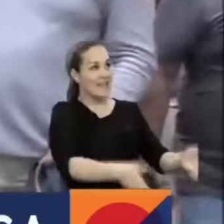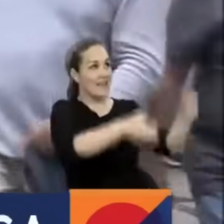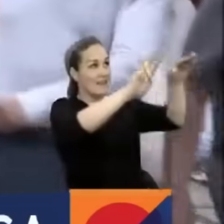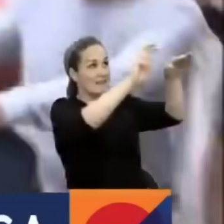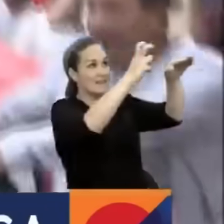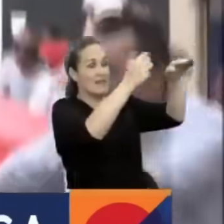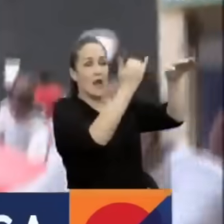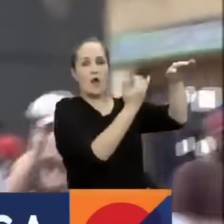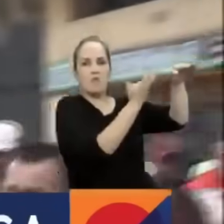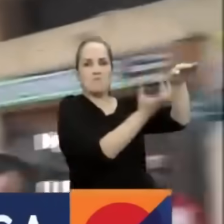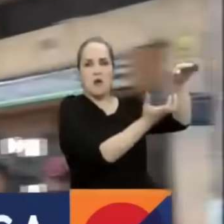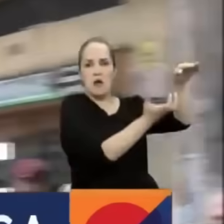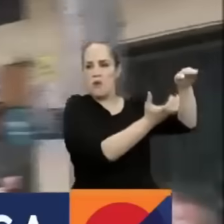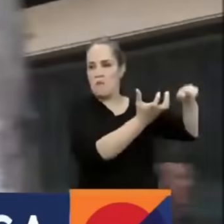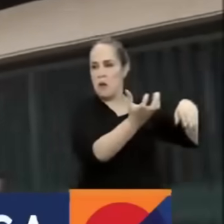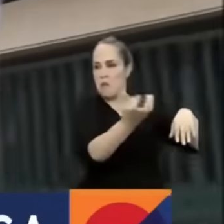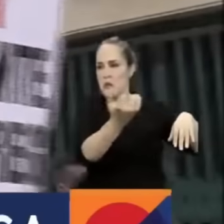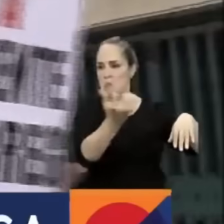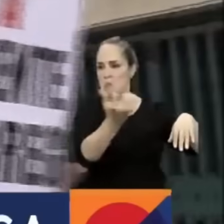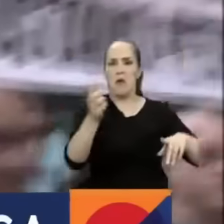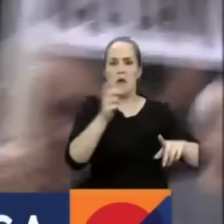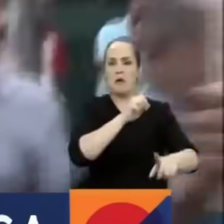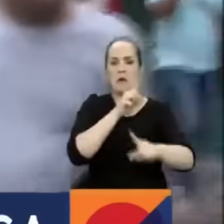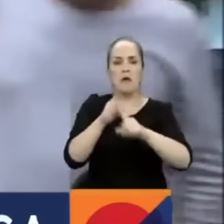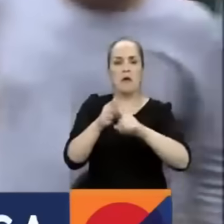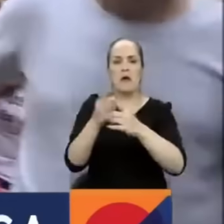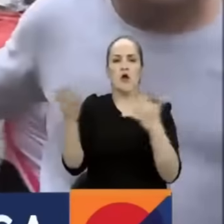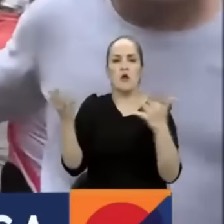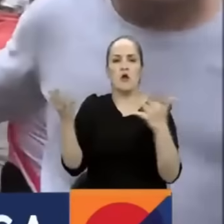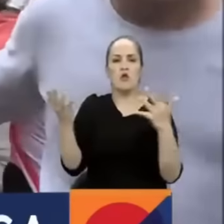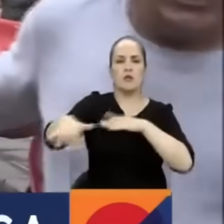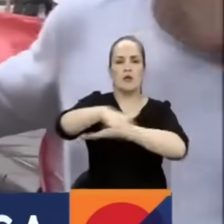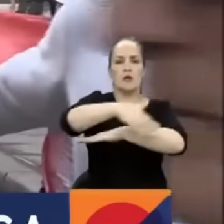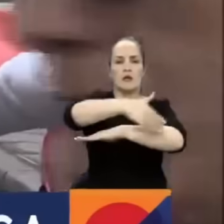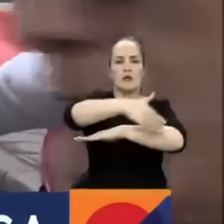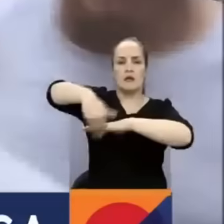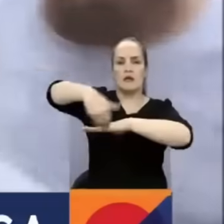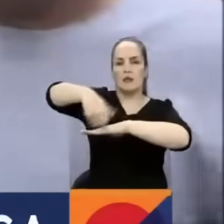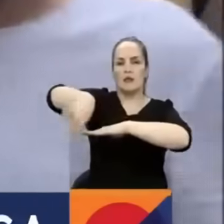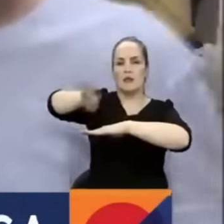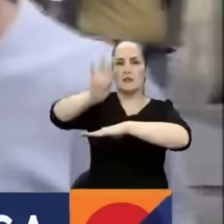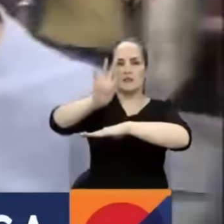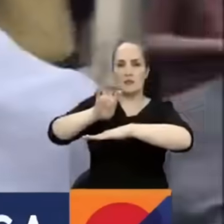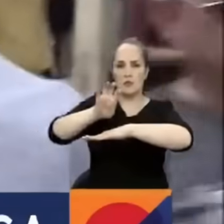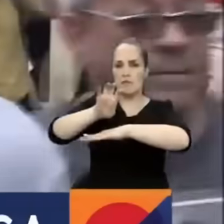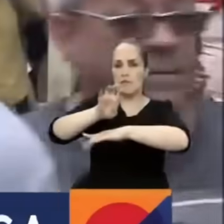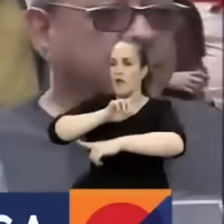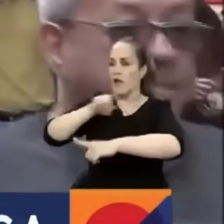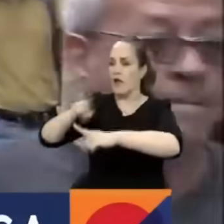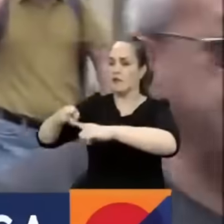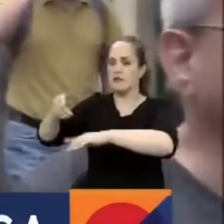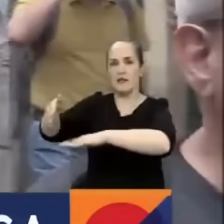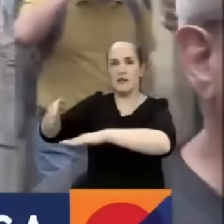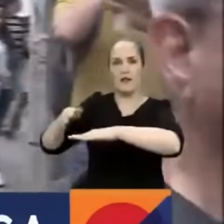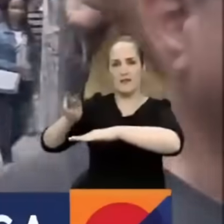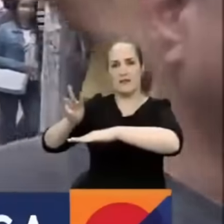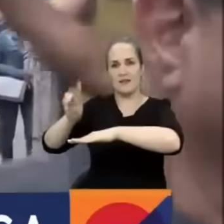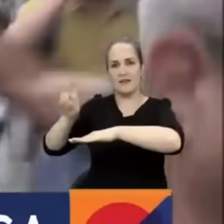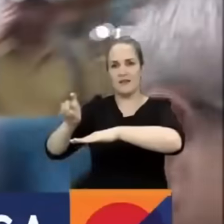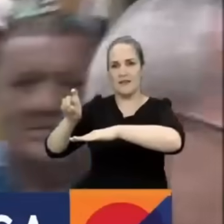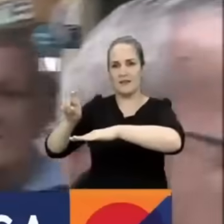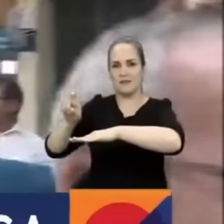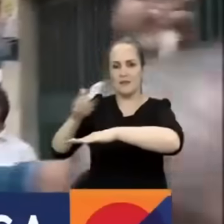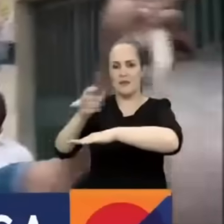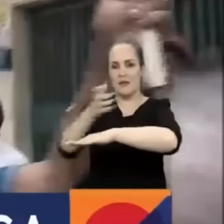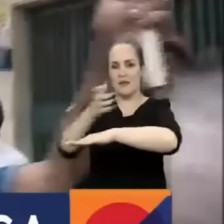Bucaramanga comenzaron a desplazarse. Van a tomarse toda la carrera 19 hasta la calle 36 para